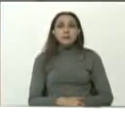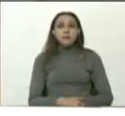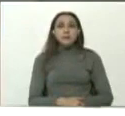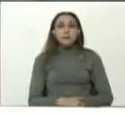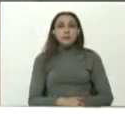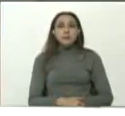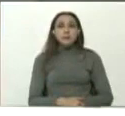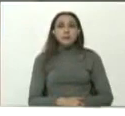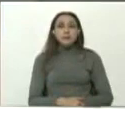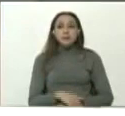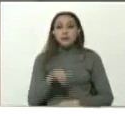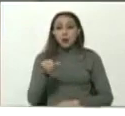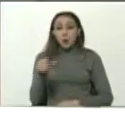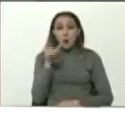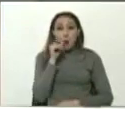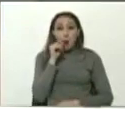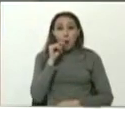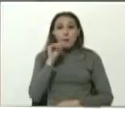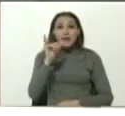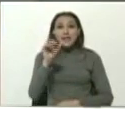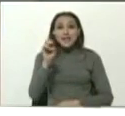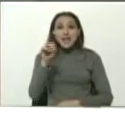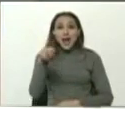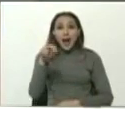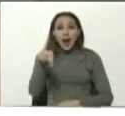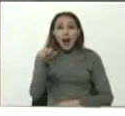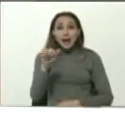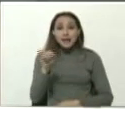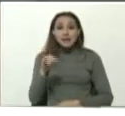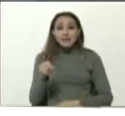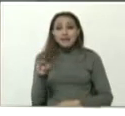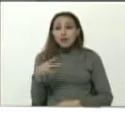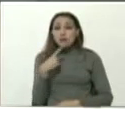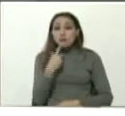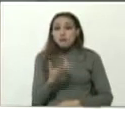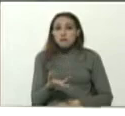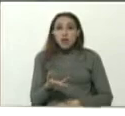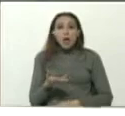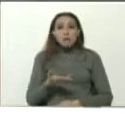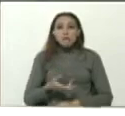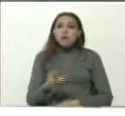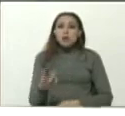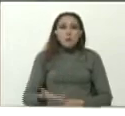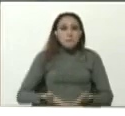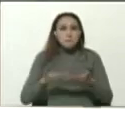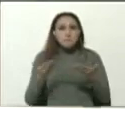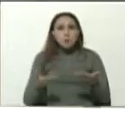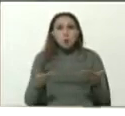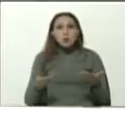Bien, era Alexander Yanes, viceministro de Asuntos Multilaterales, quien alza su voz en la ONU en nombre de Venezuela.